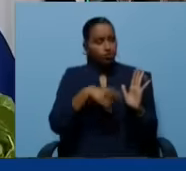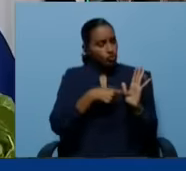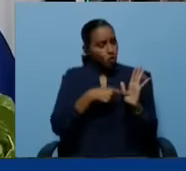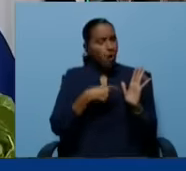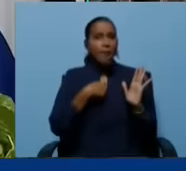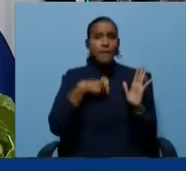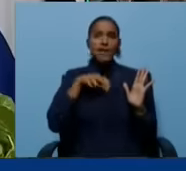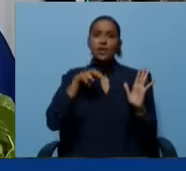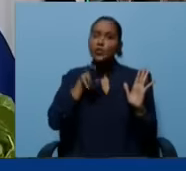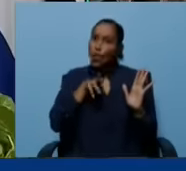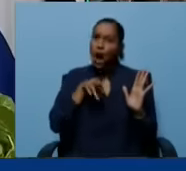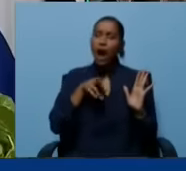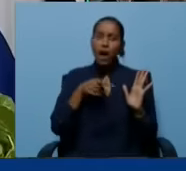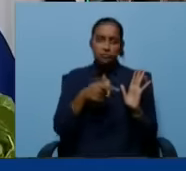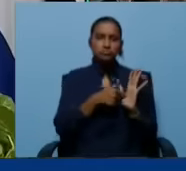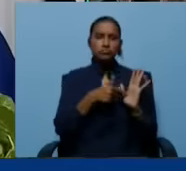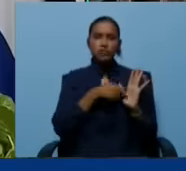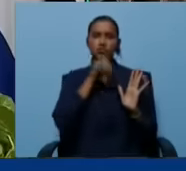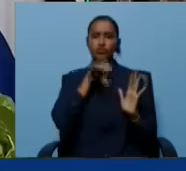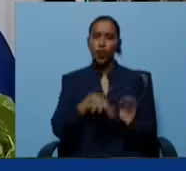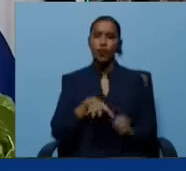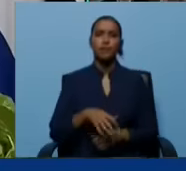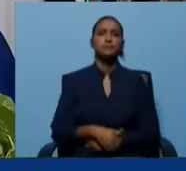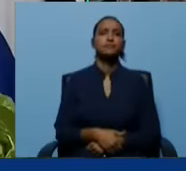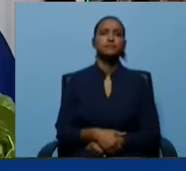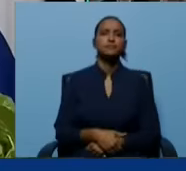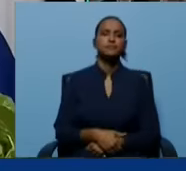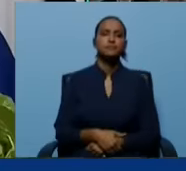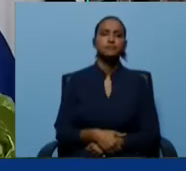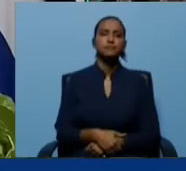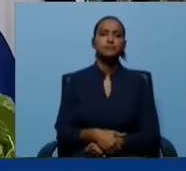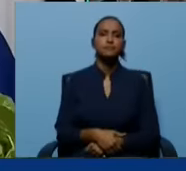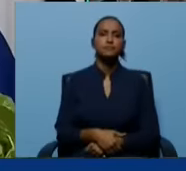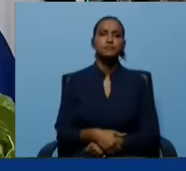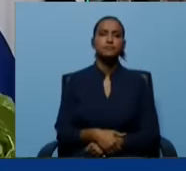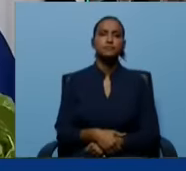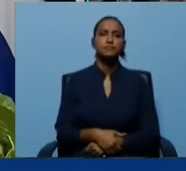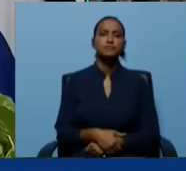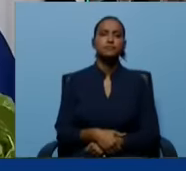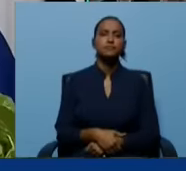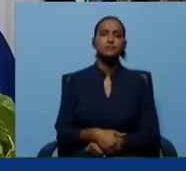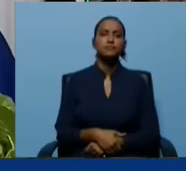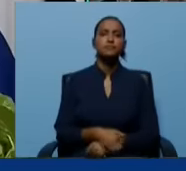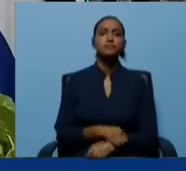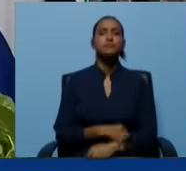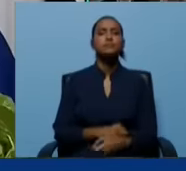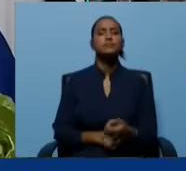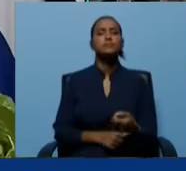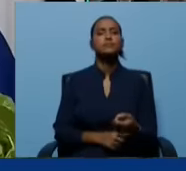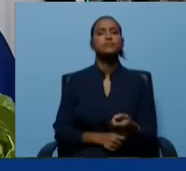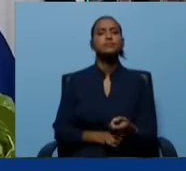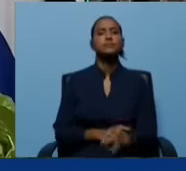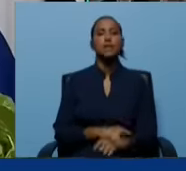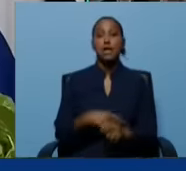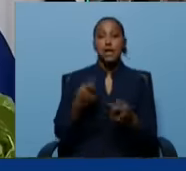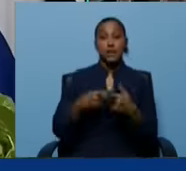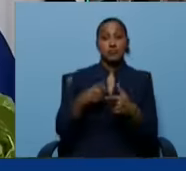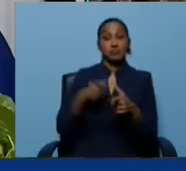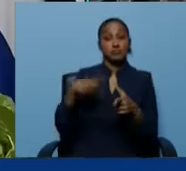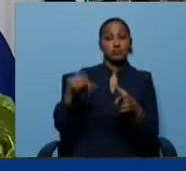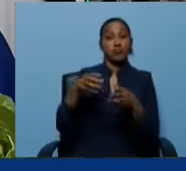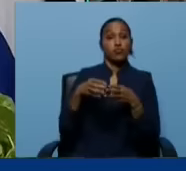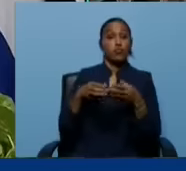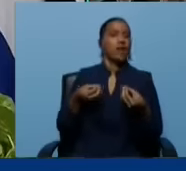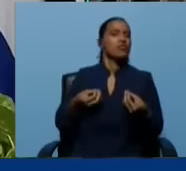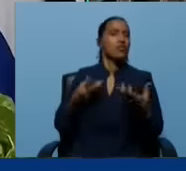con la gesta de quienes entregaron todo para